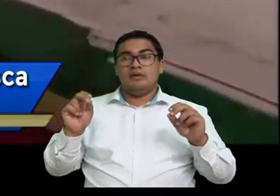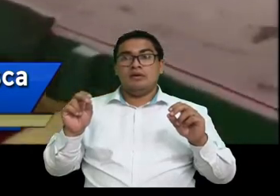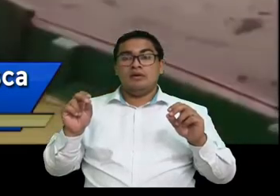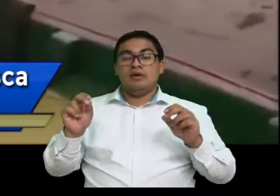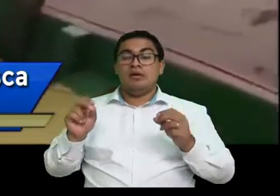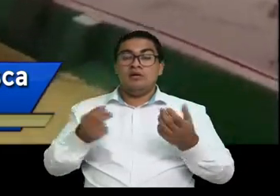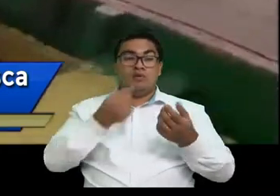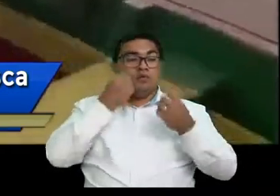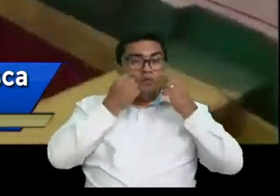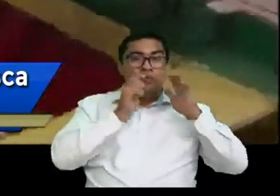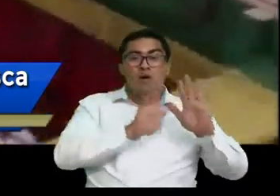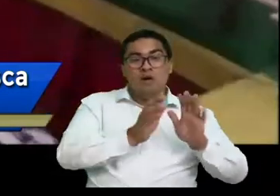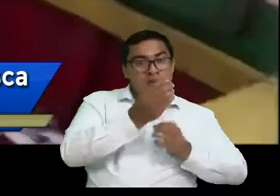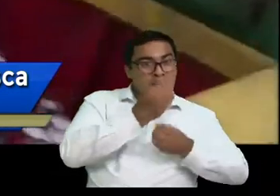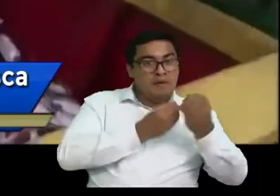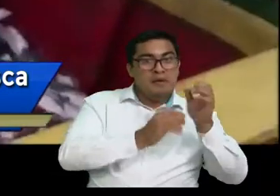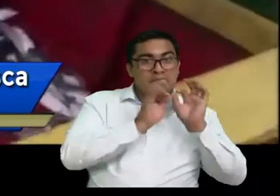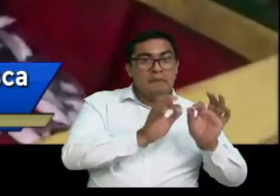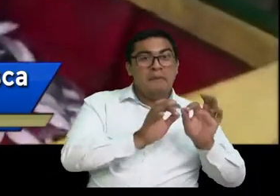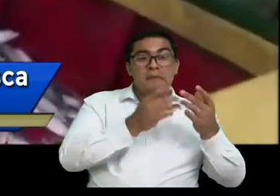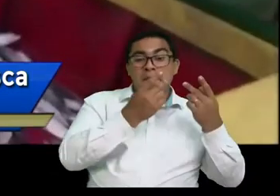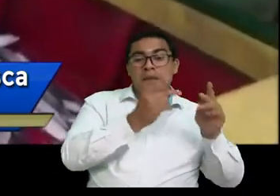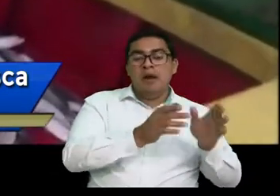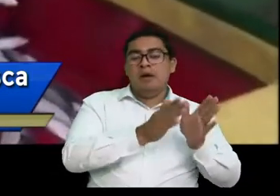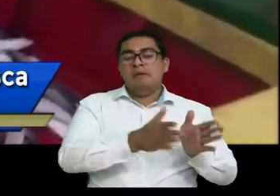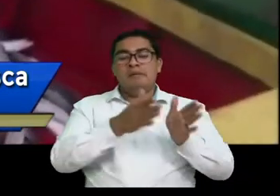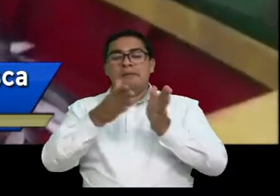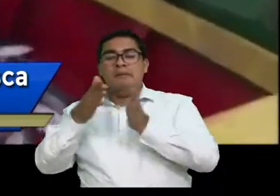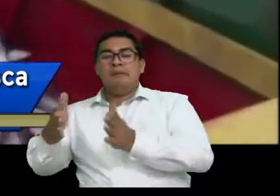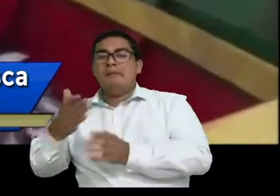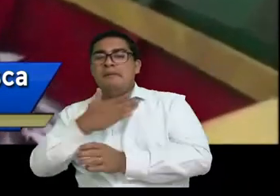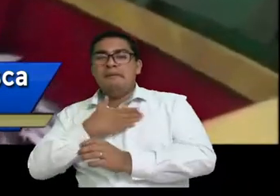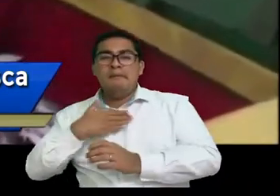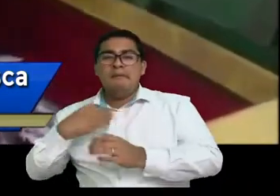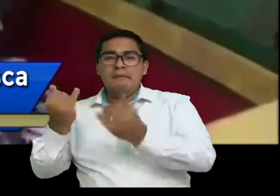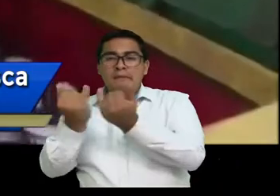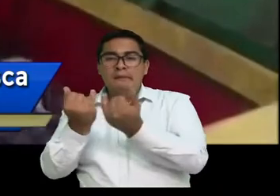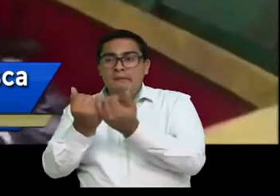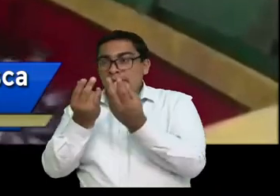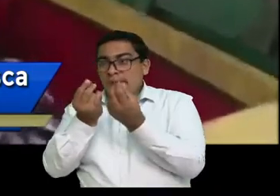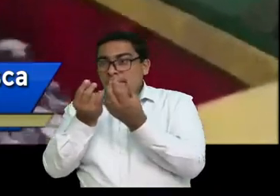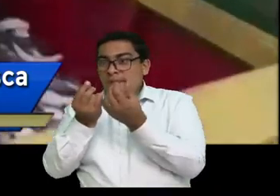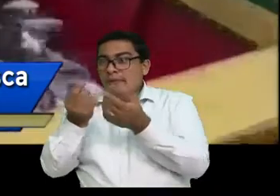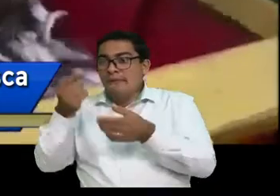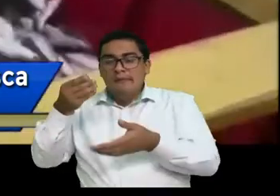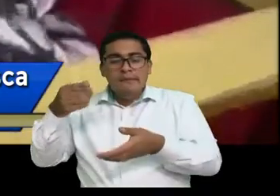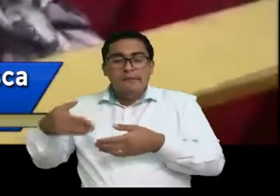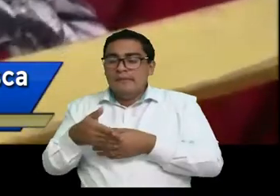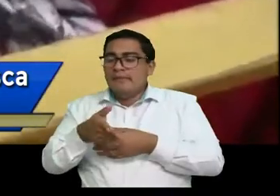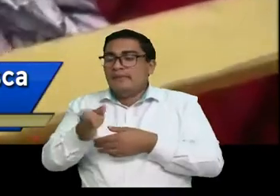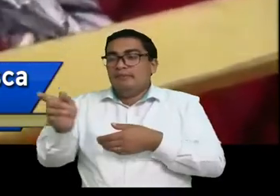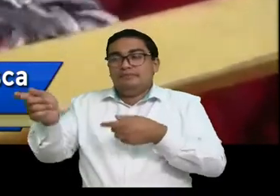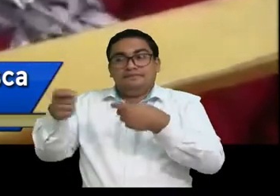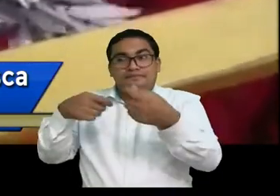seguridad alimentaria, pero por otro lado mejorando también los ingresos de esa